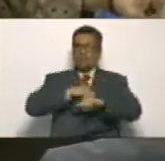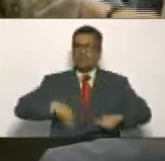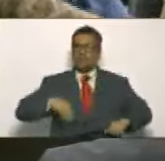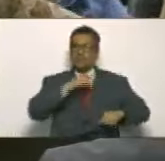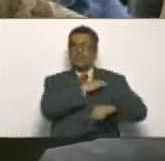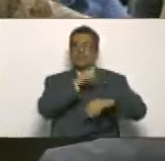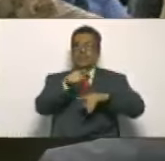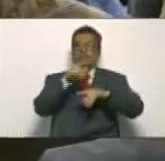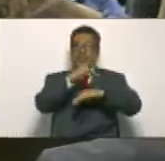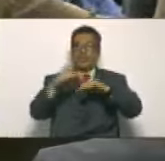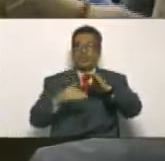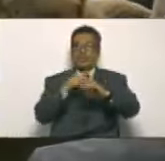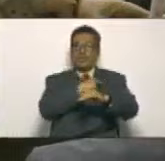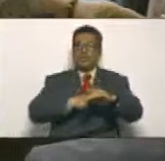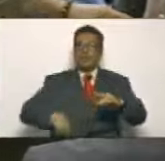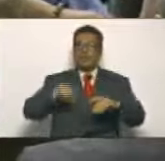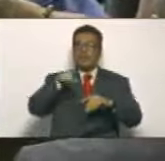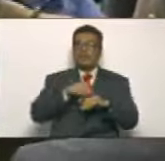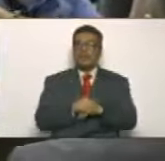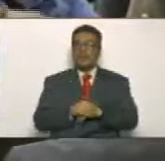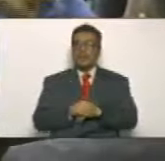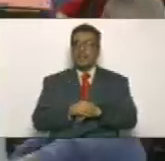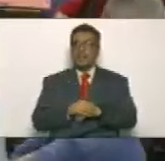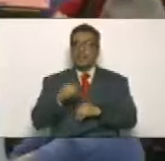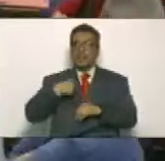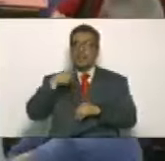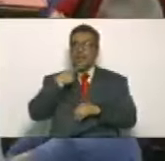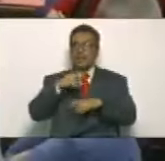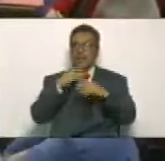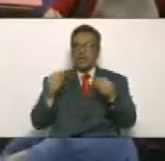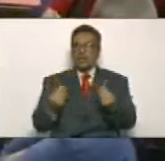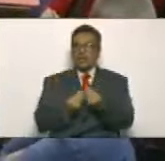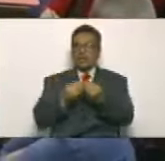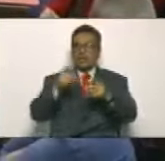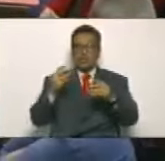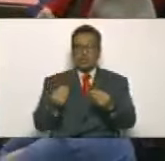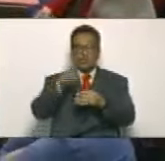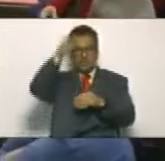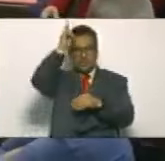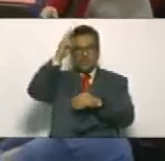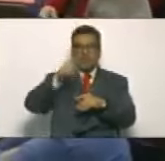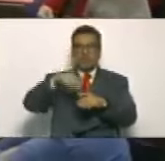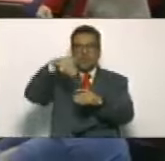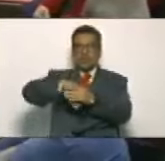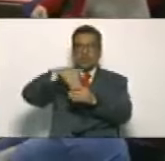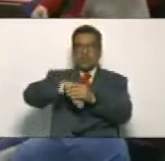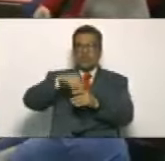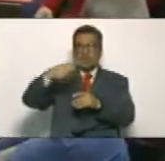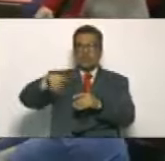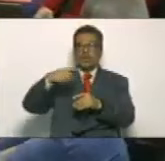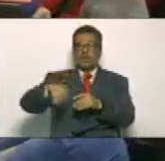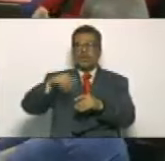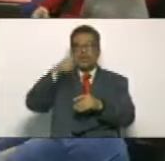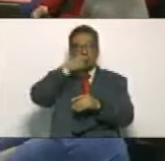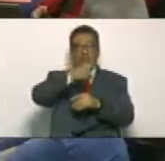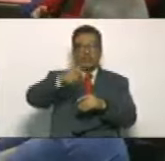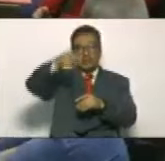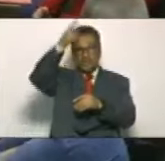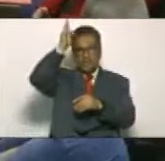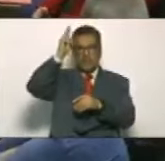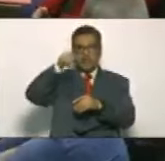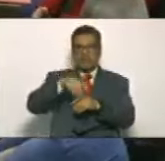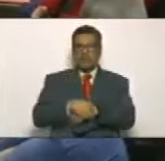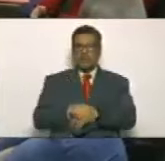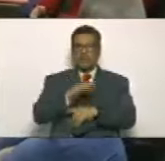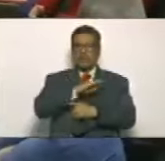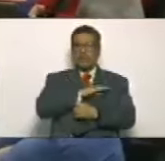el vicepresidente, mi general, yo estoy con los indígenas, voy a votar por los derechos de los pueblos indígenas.